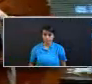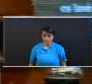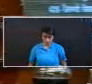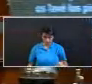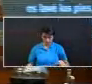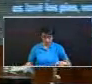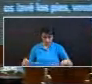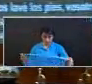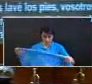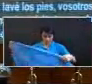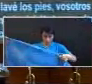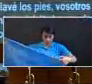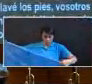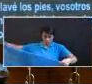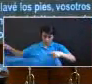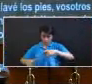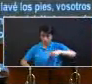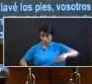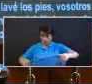tarde.